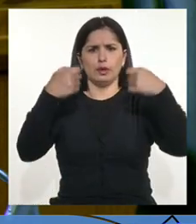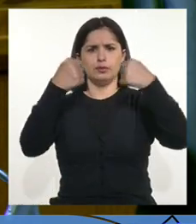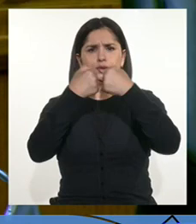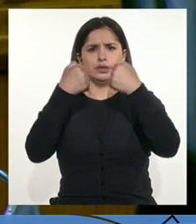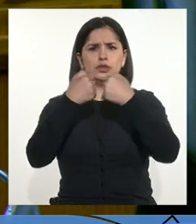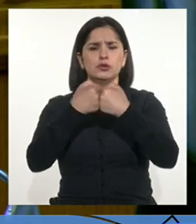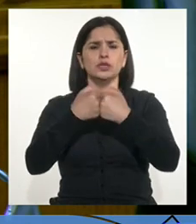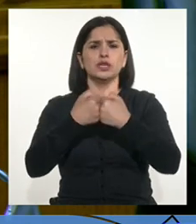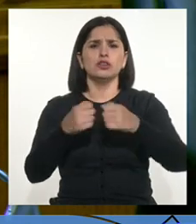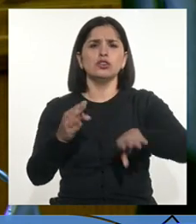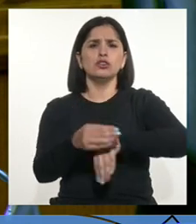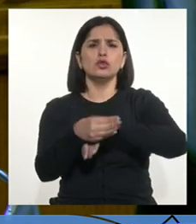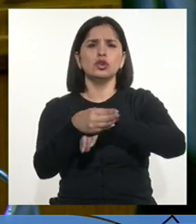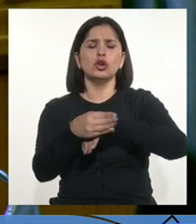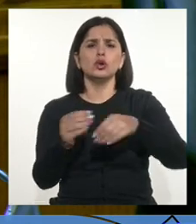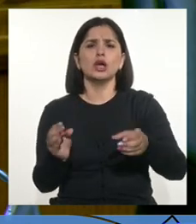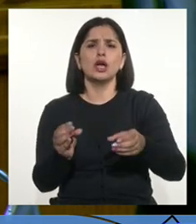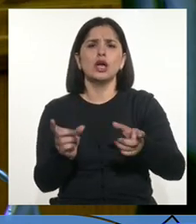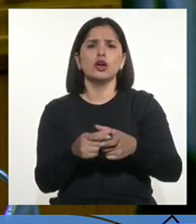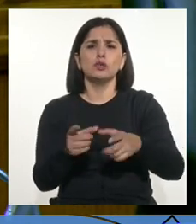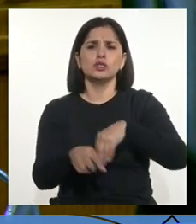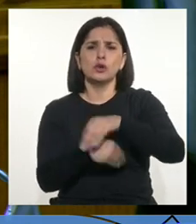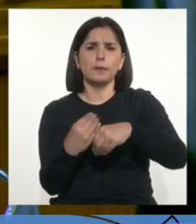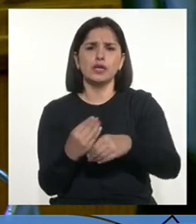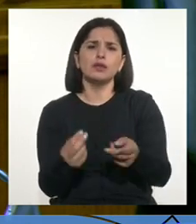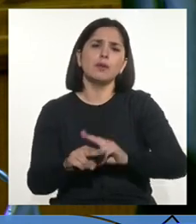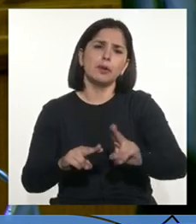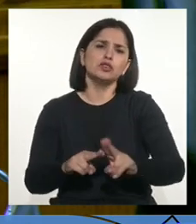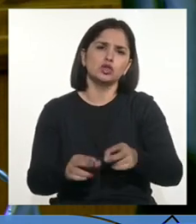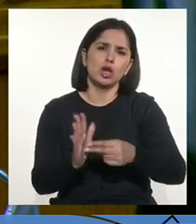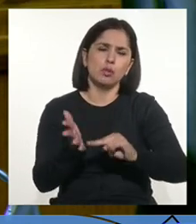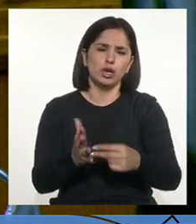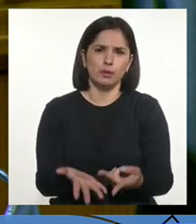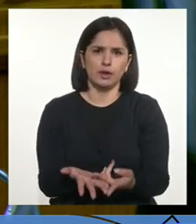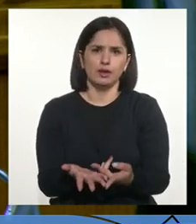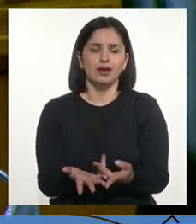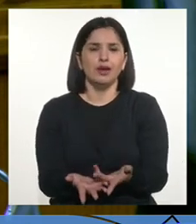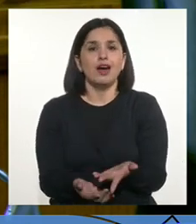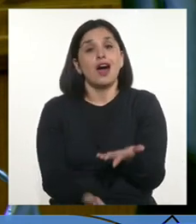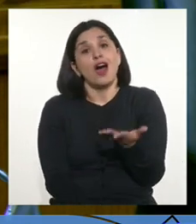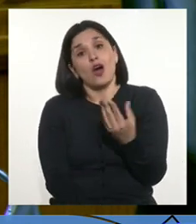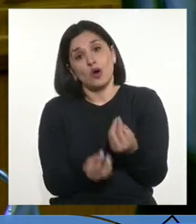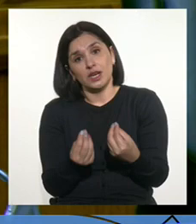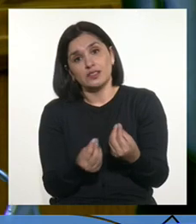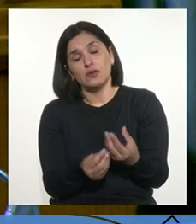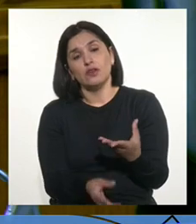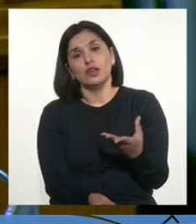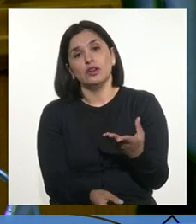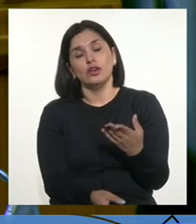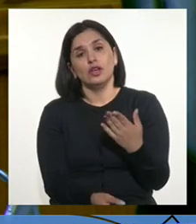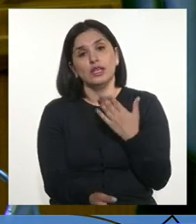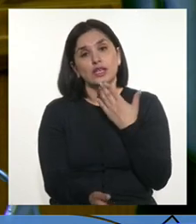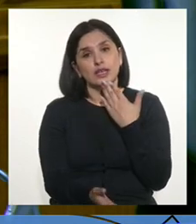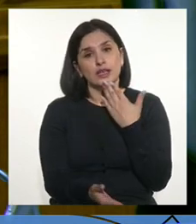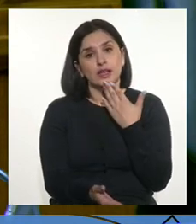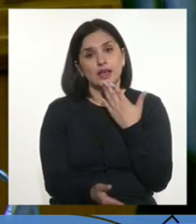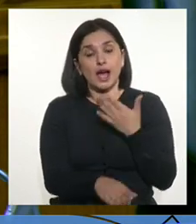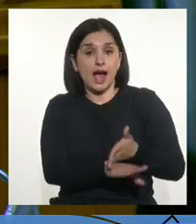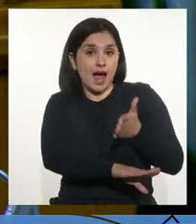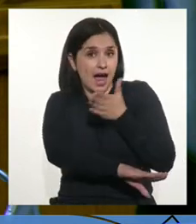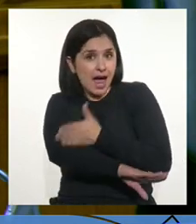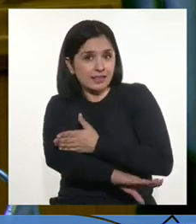mixta que fue la forma en que encontramos para solucionar la problemática hubiera sido bastante bueno que en su minuto esto se hubiese